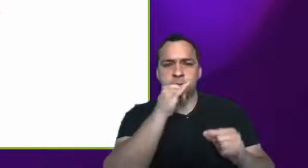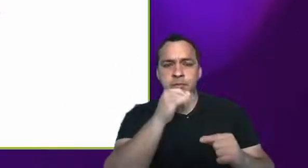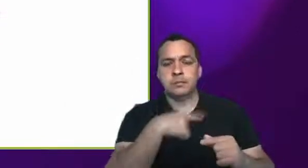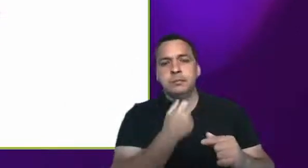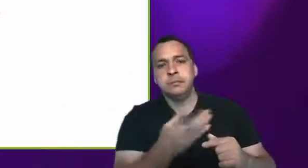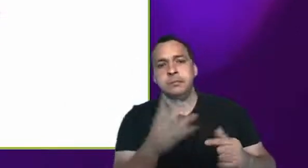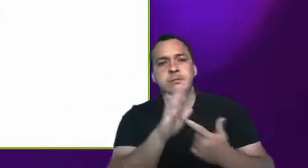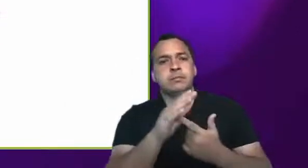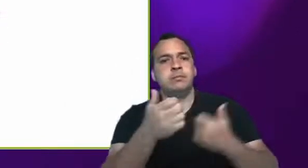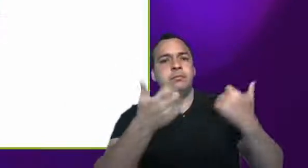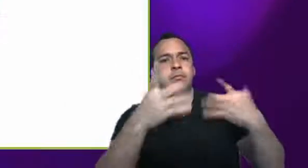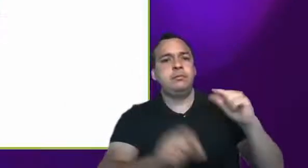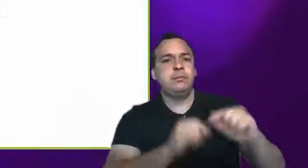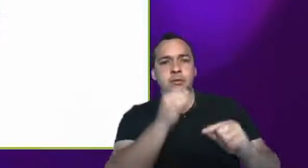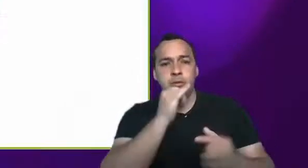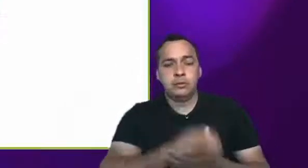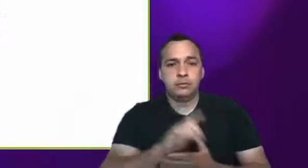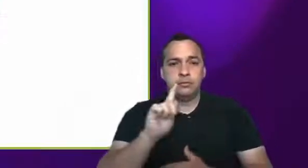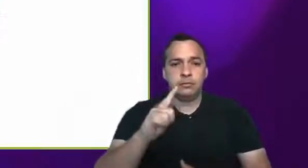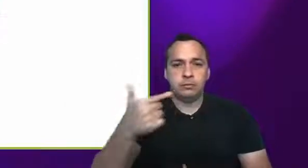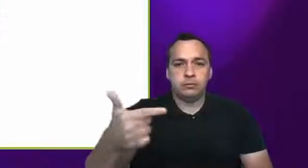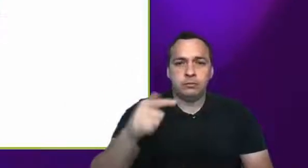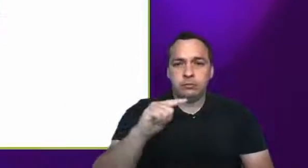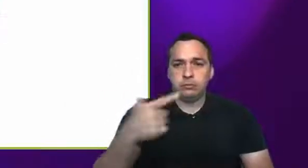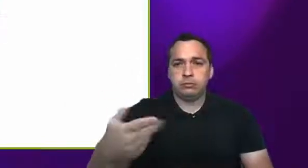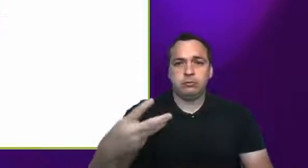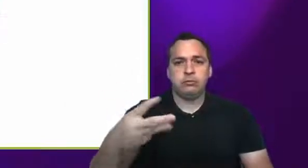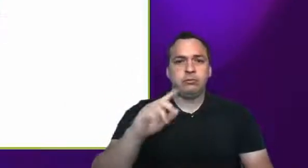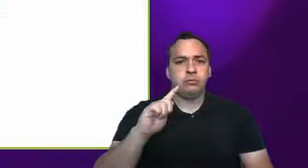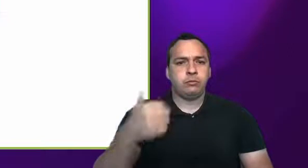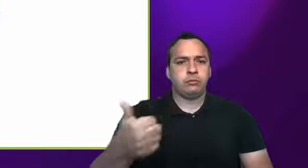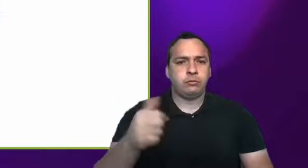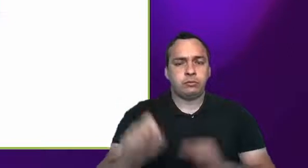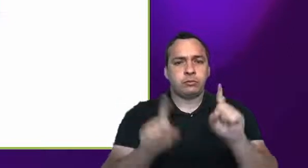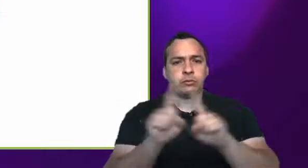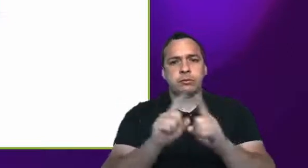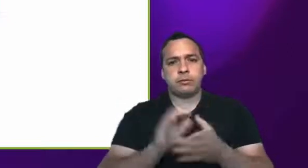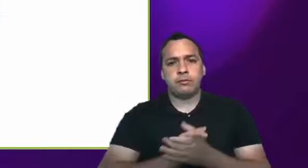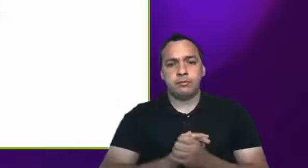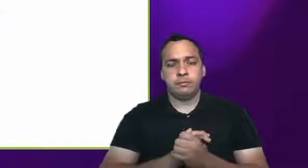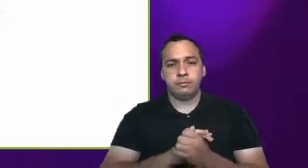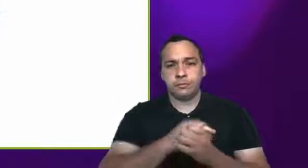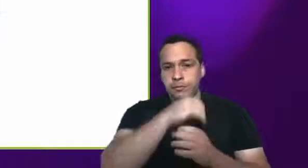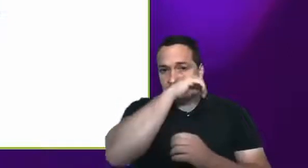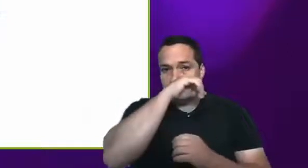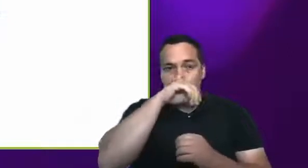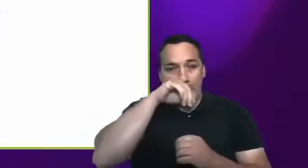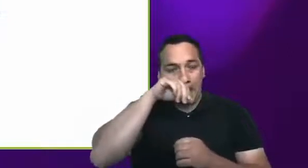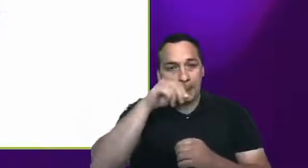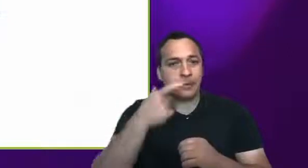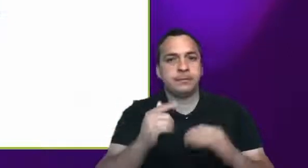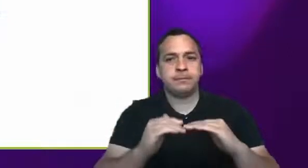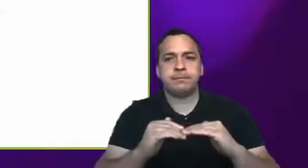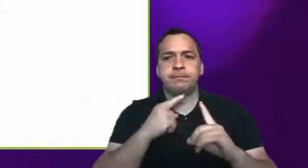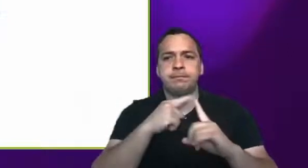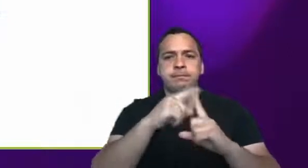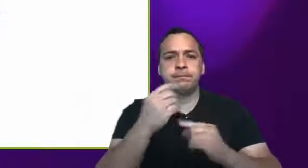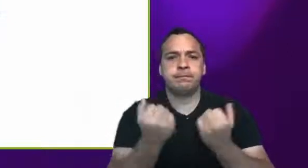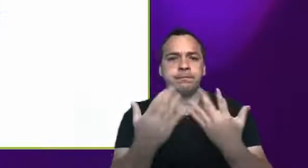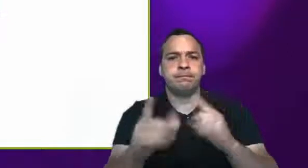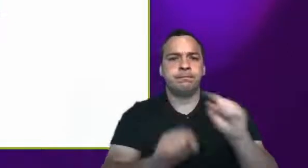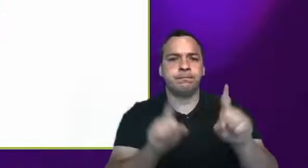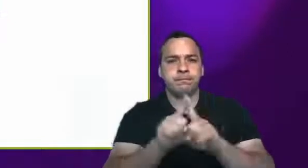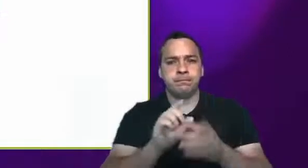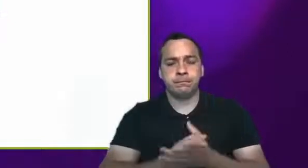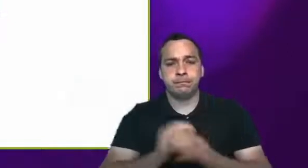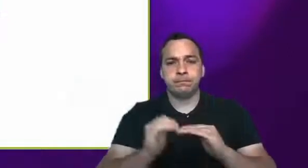ellos. El grading G2 y G3 y el alto MID1 son efectos seguramente que no favorecen el outcome de